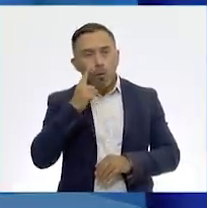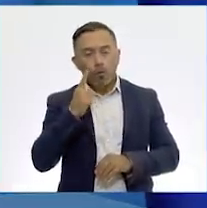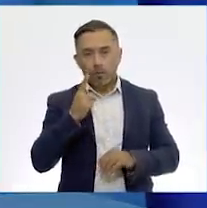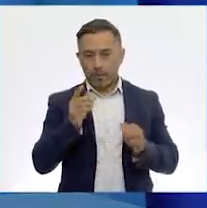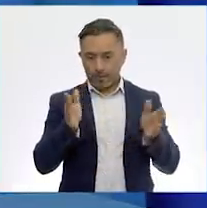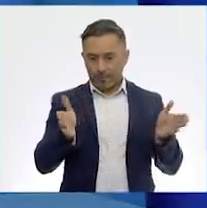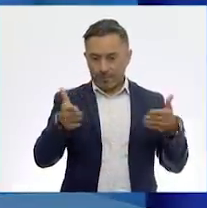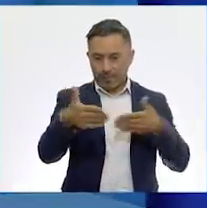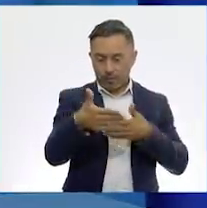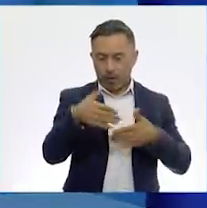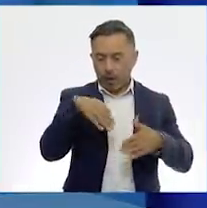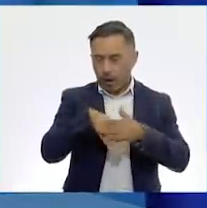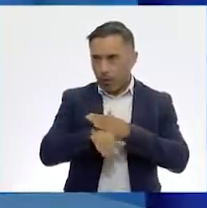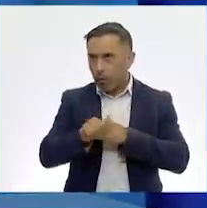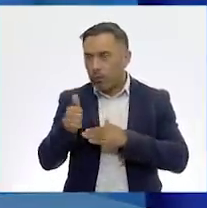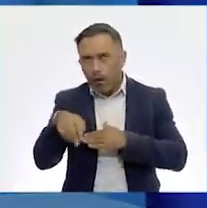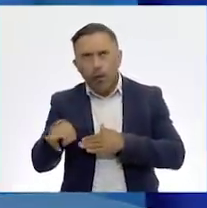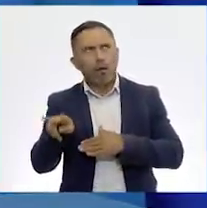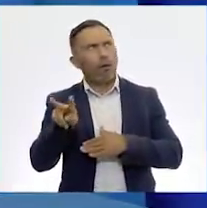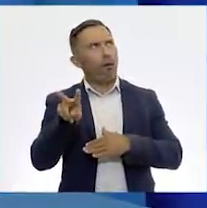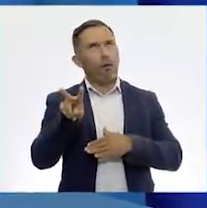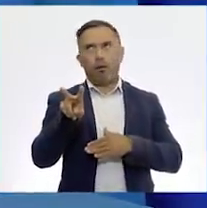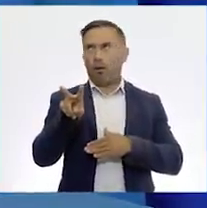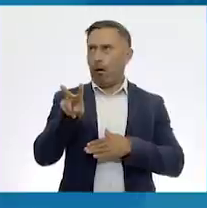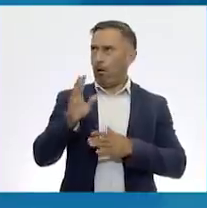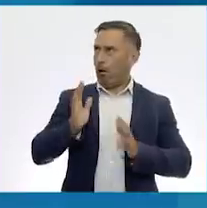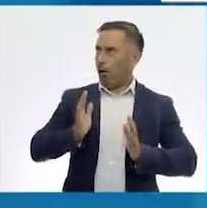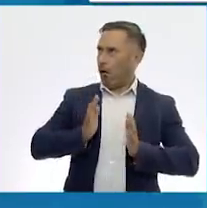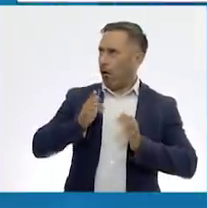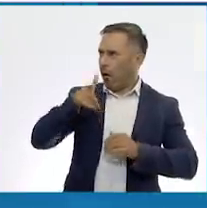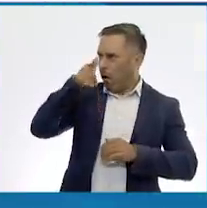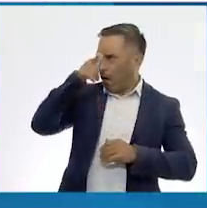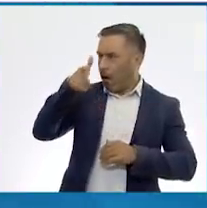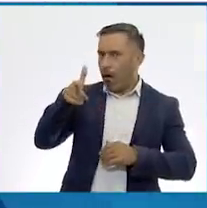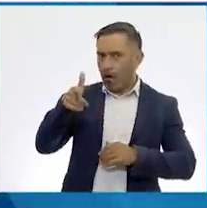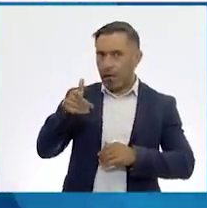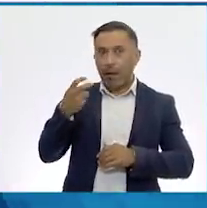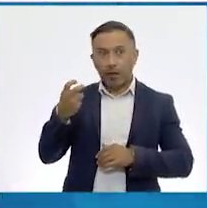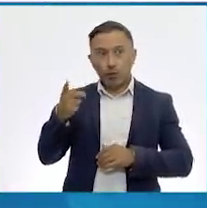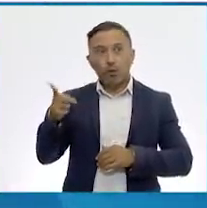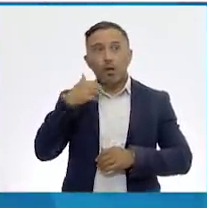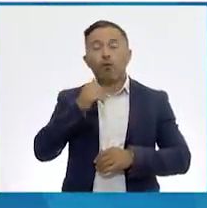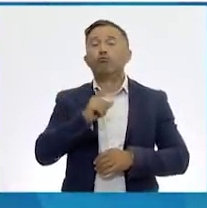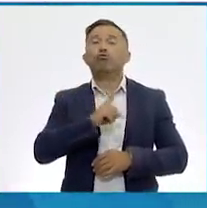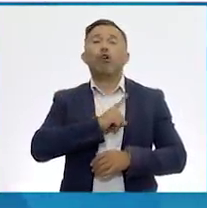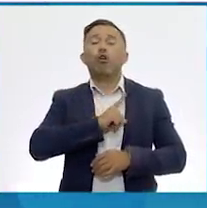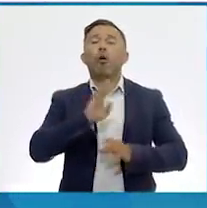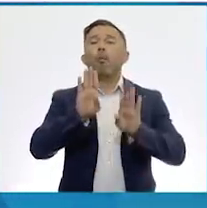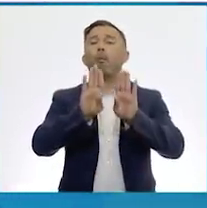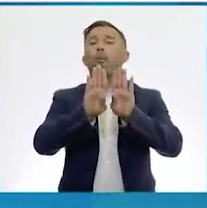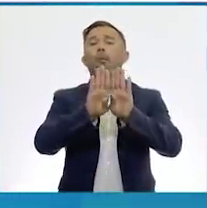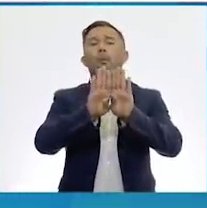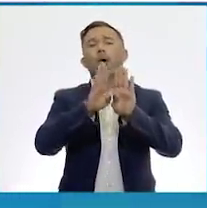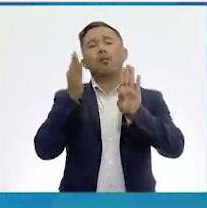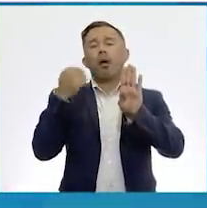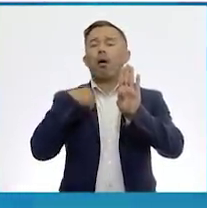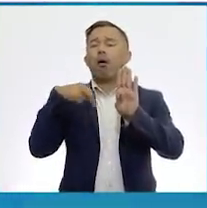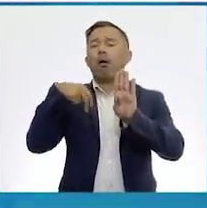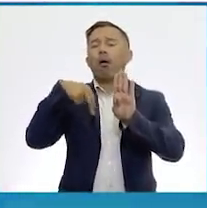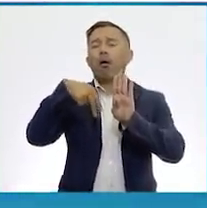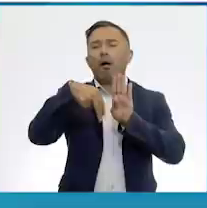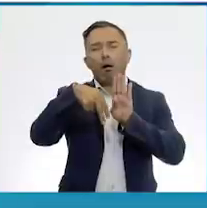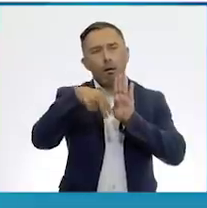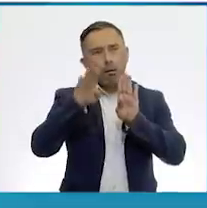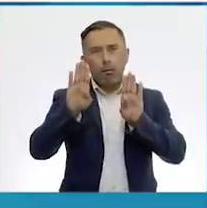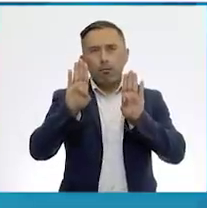quedas sorprendido porque eso es lo que él espera que tú tengas. Que no sea únicamente una puerta de adorno, sino que en realidad cuando tú